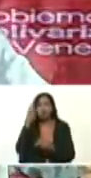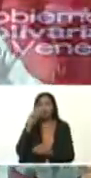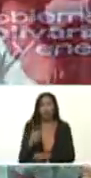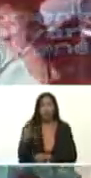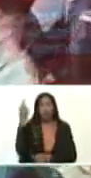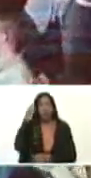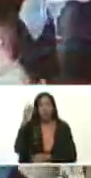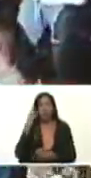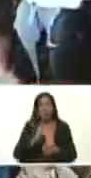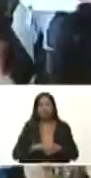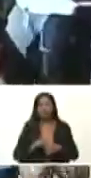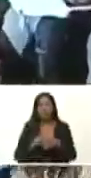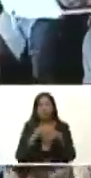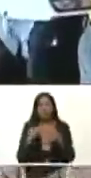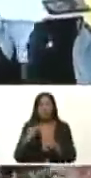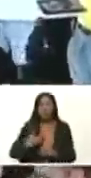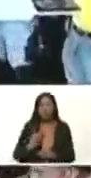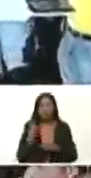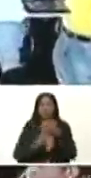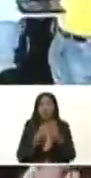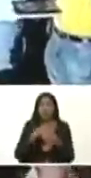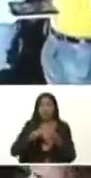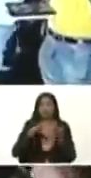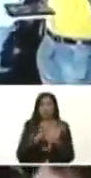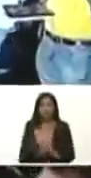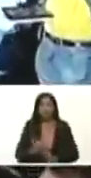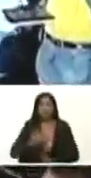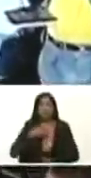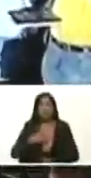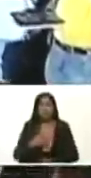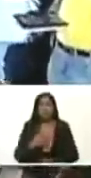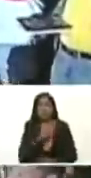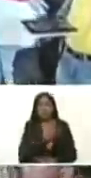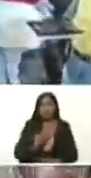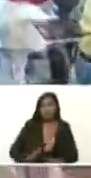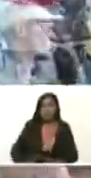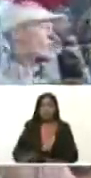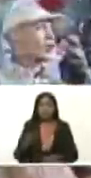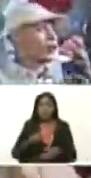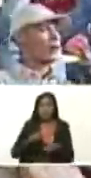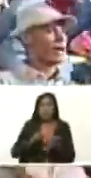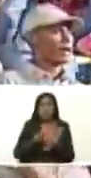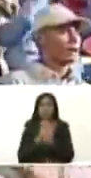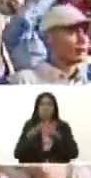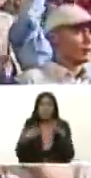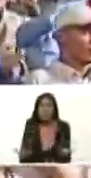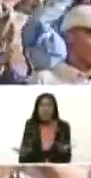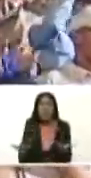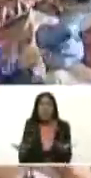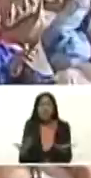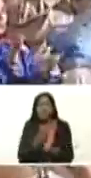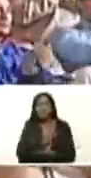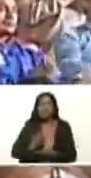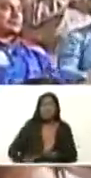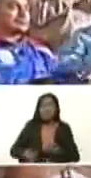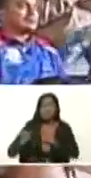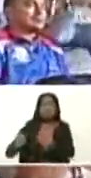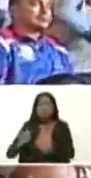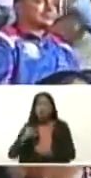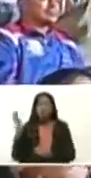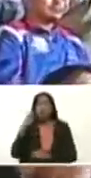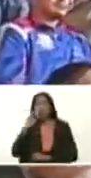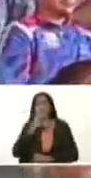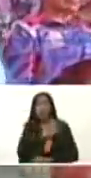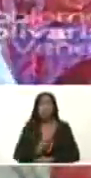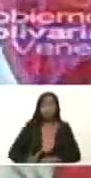días, a toda hora? ¿Cómo es eso? ¿Son presidentes burocráticos? ¿Son presidentes burgueses? ¿O son